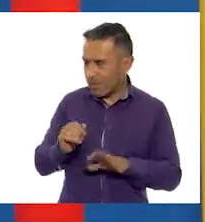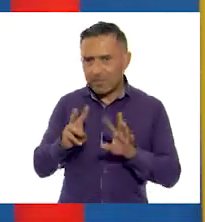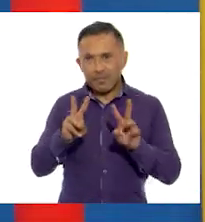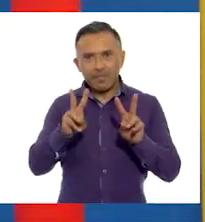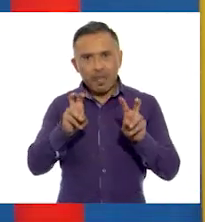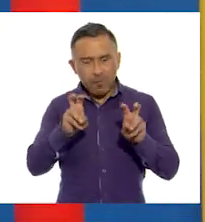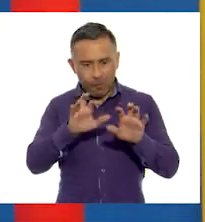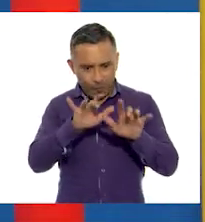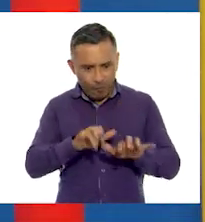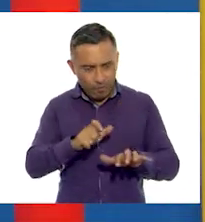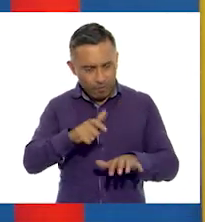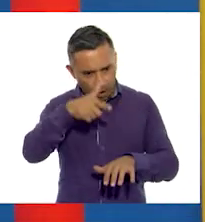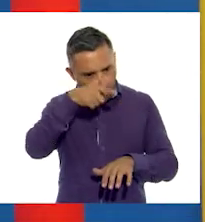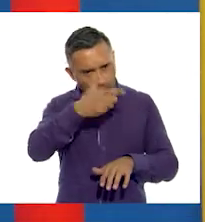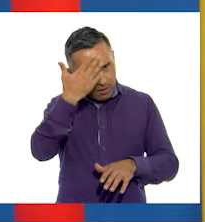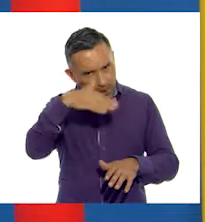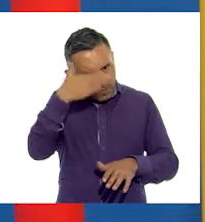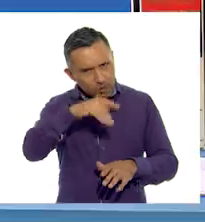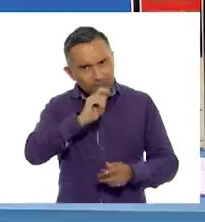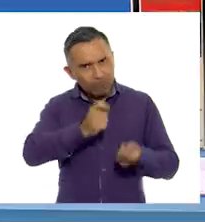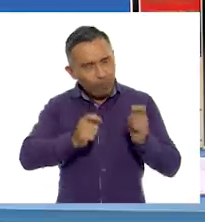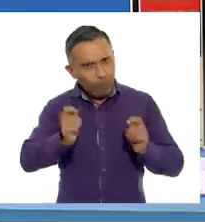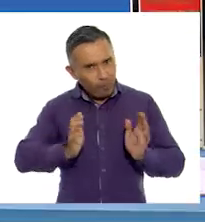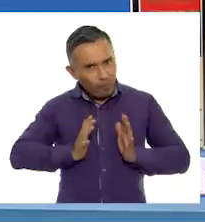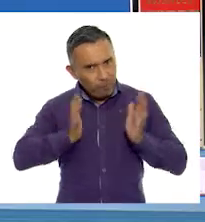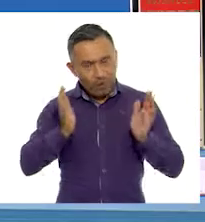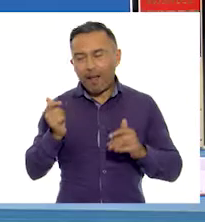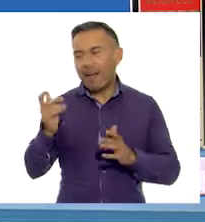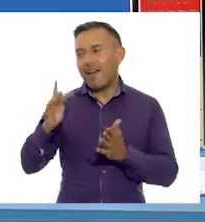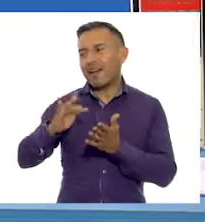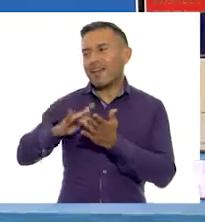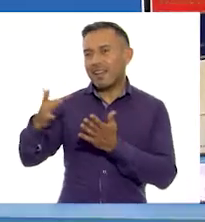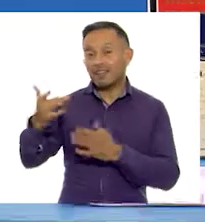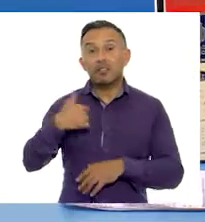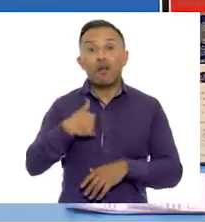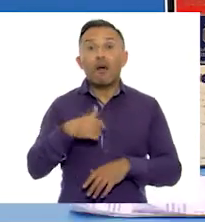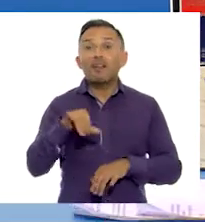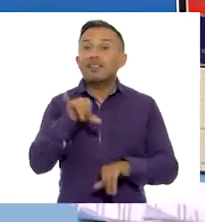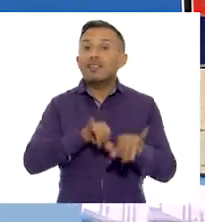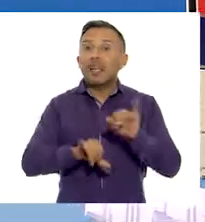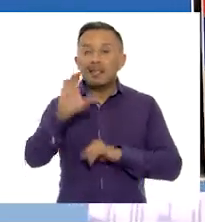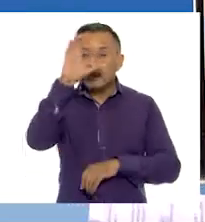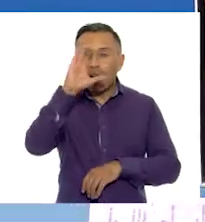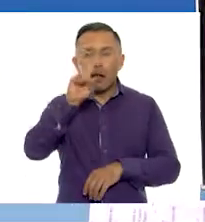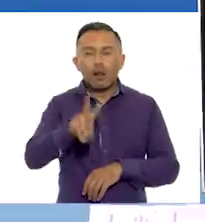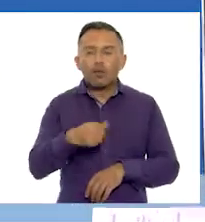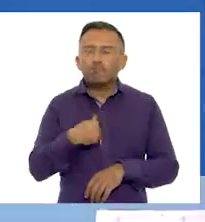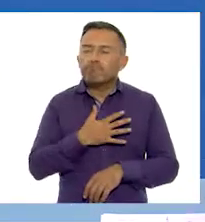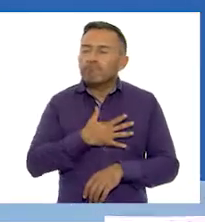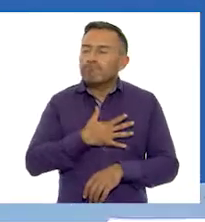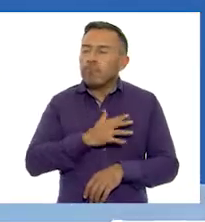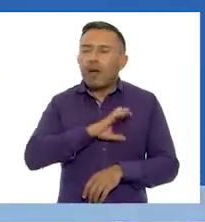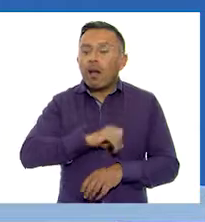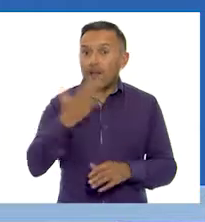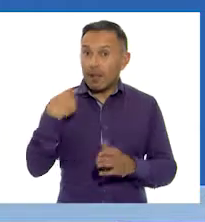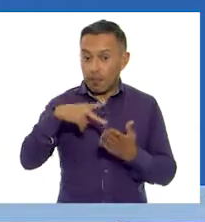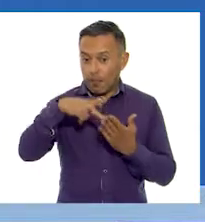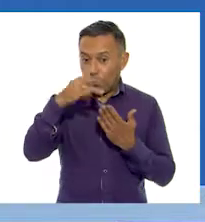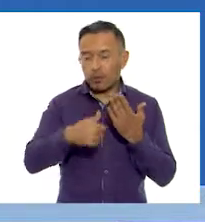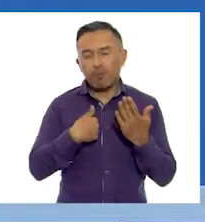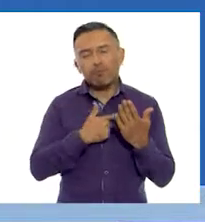textos. Uy, gracias, Juan Carlos. Es que me encanta la ciencia y la verdad es que disfruté muchísimo ese proyecto.